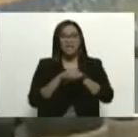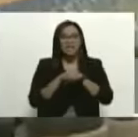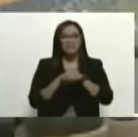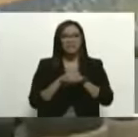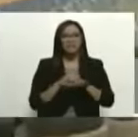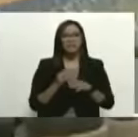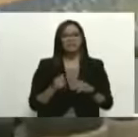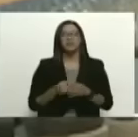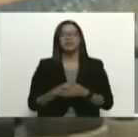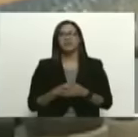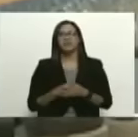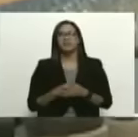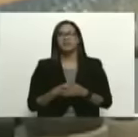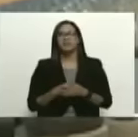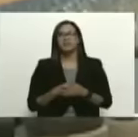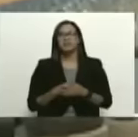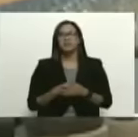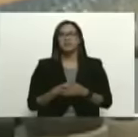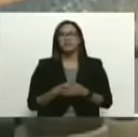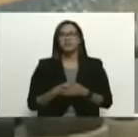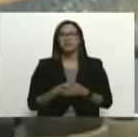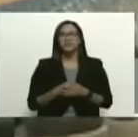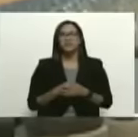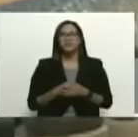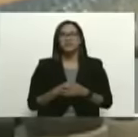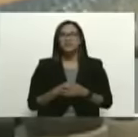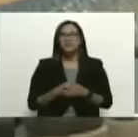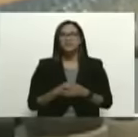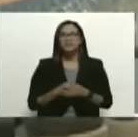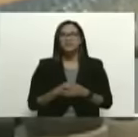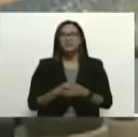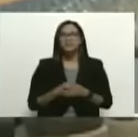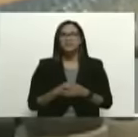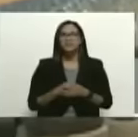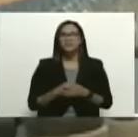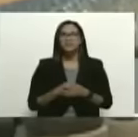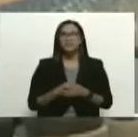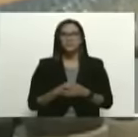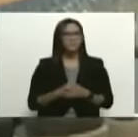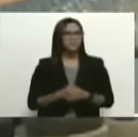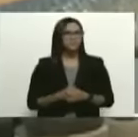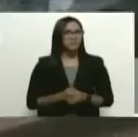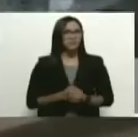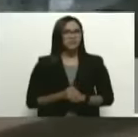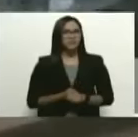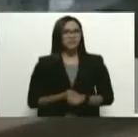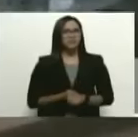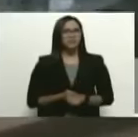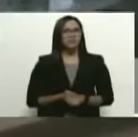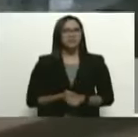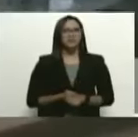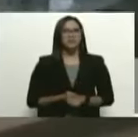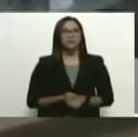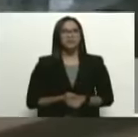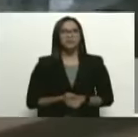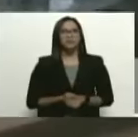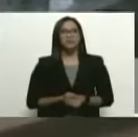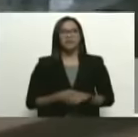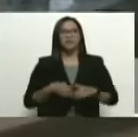el colonial, ¿verdad? El Reino Unido de la Gran Bretaña, que es el nombre oficial, el Reino